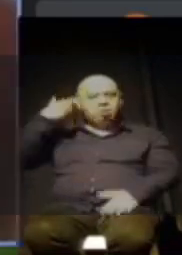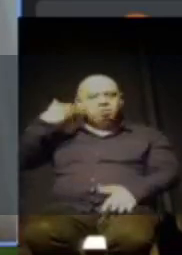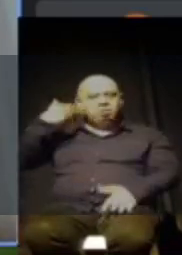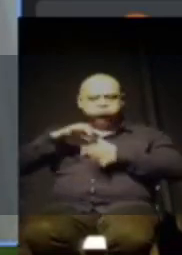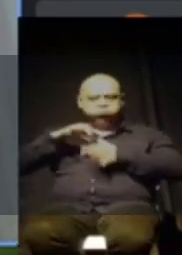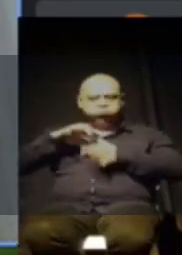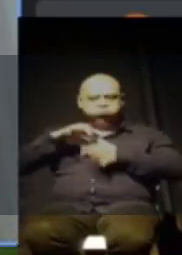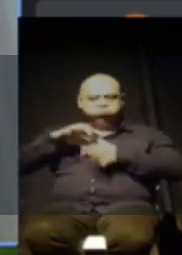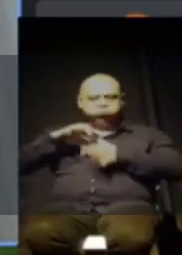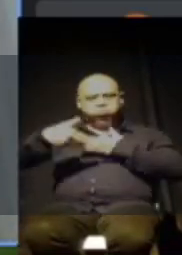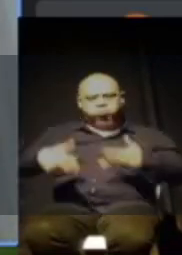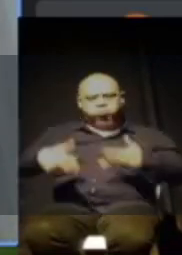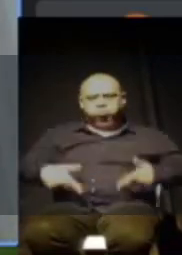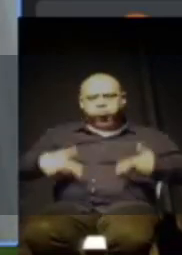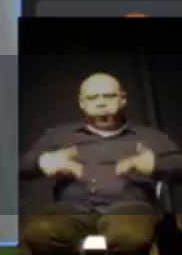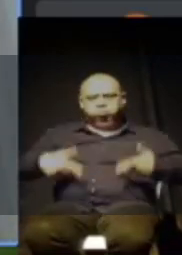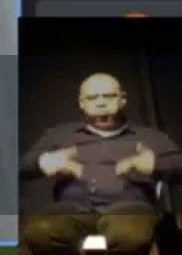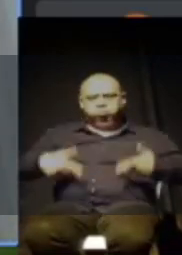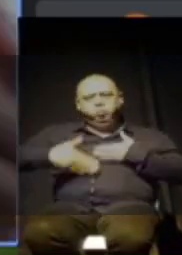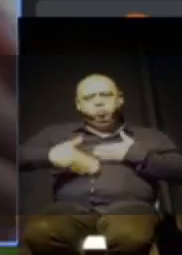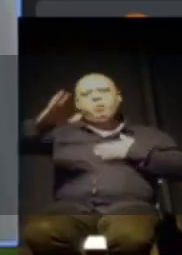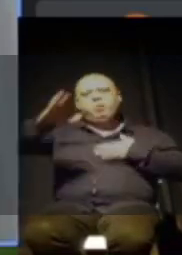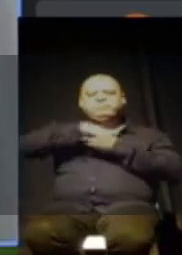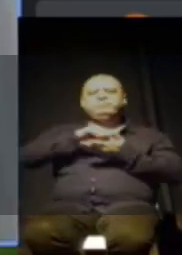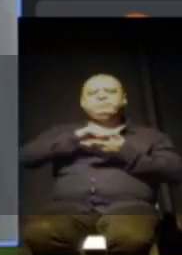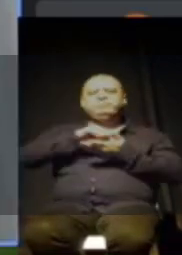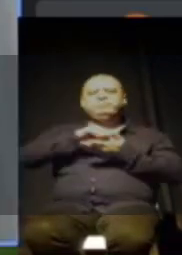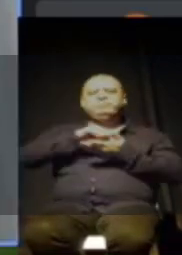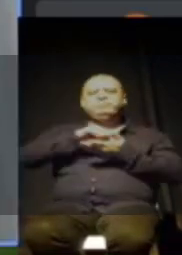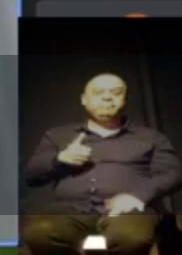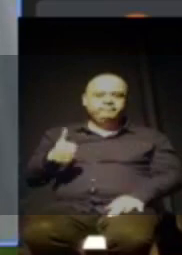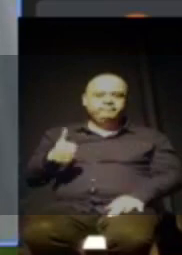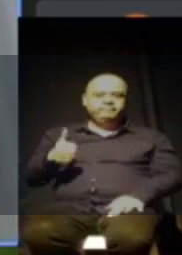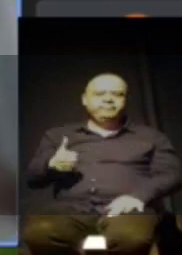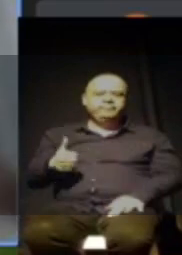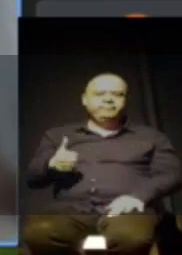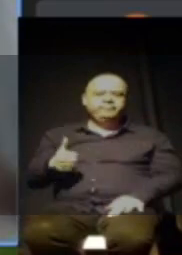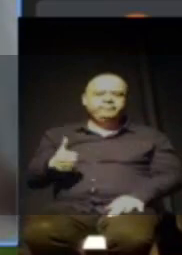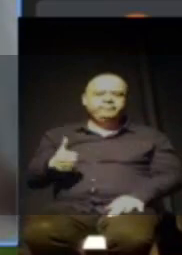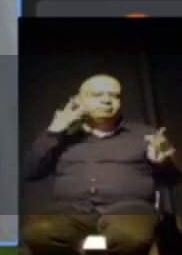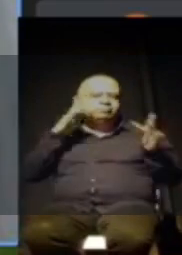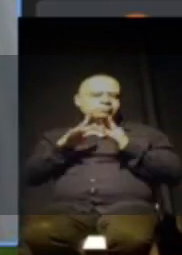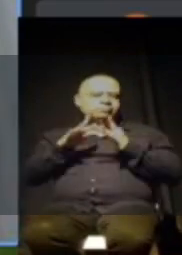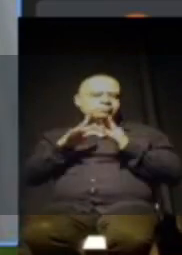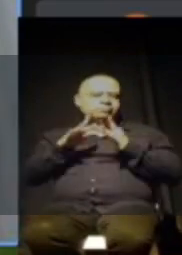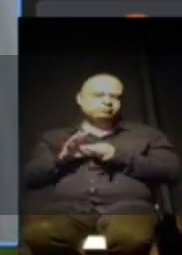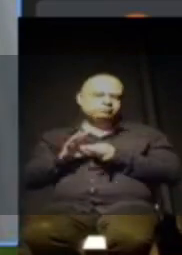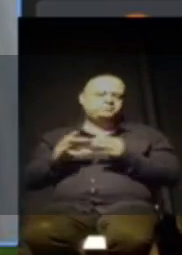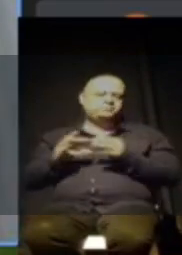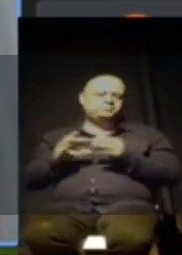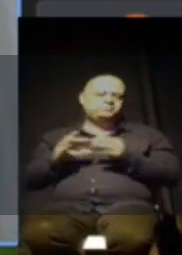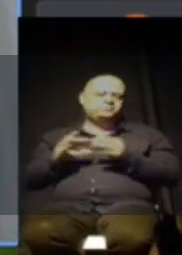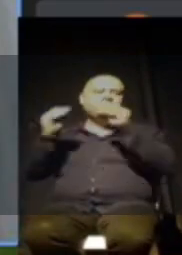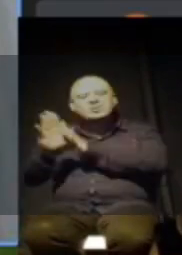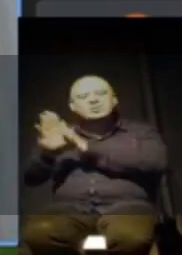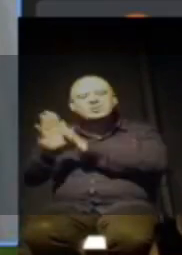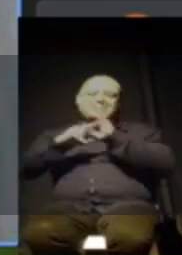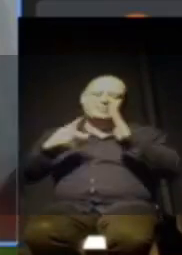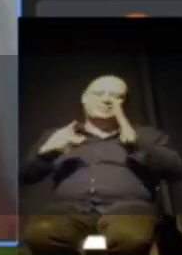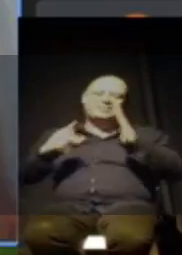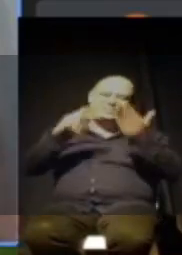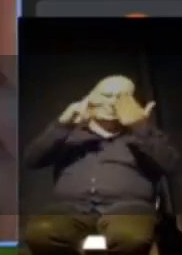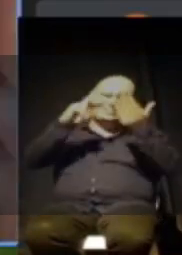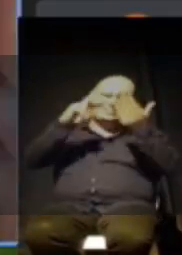de la linealidad que comportan palabras muy utilizadas como futuro, progreso, desarrollo, ciencia, tecnología,